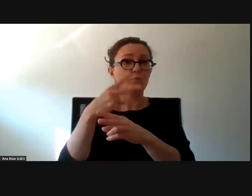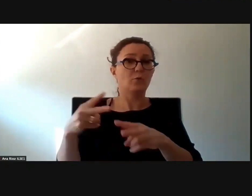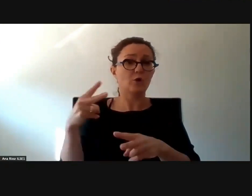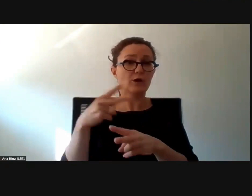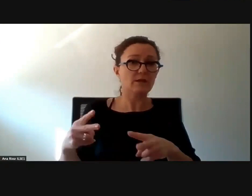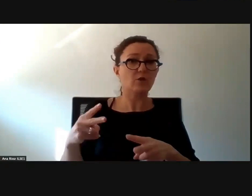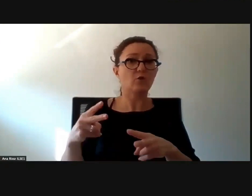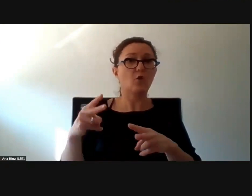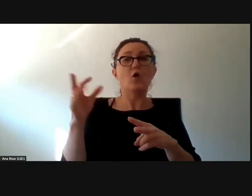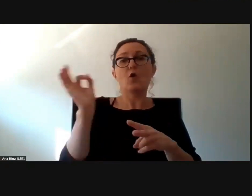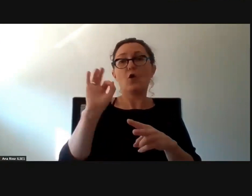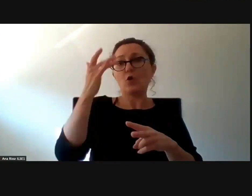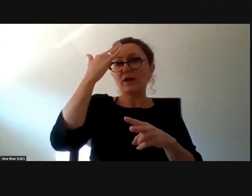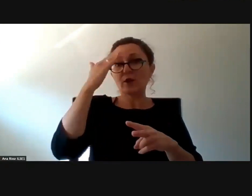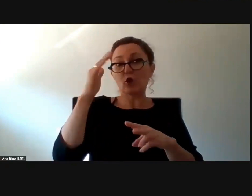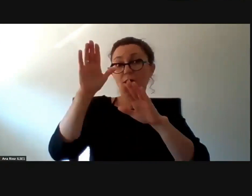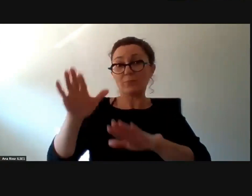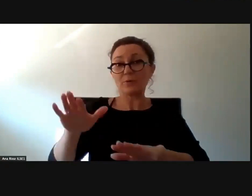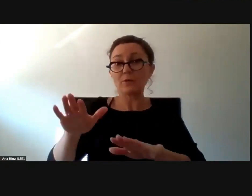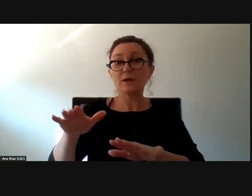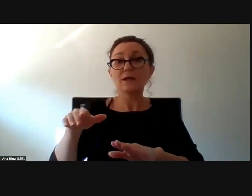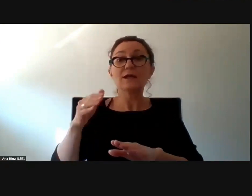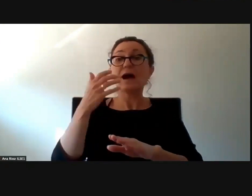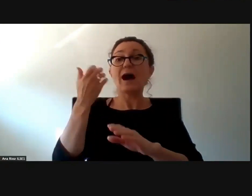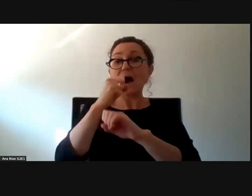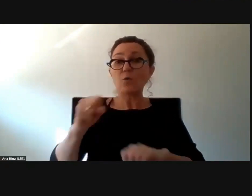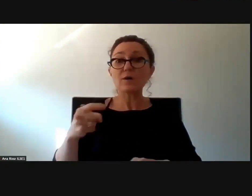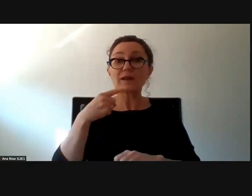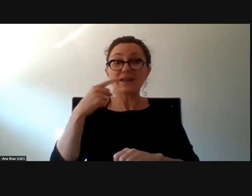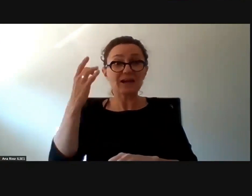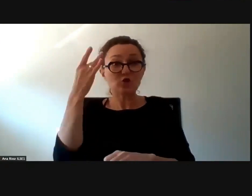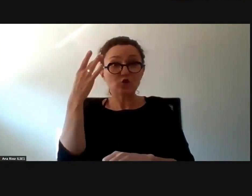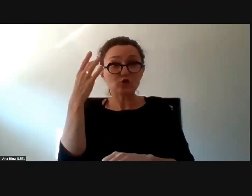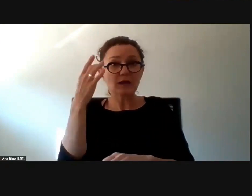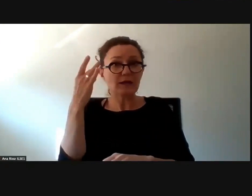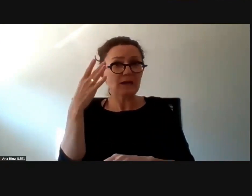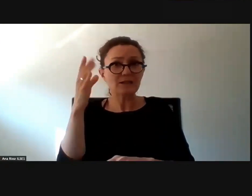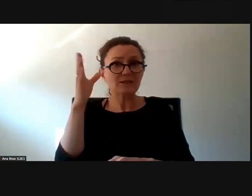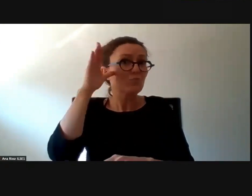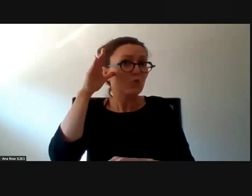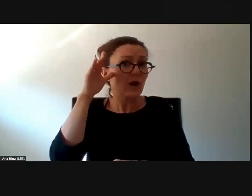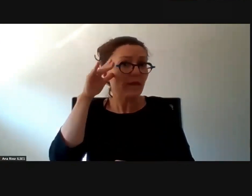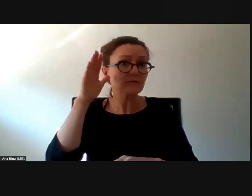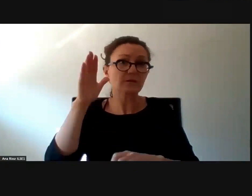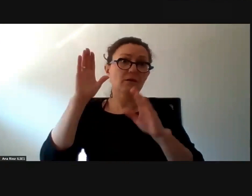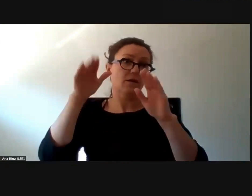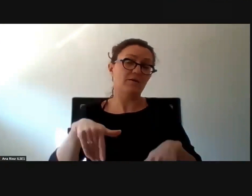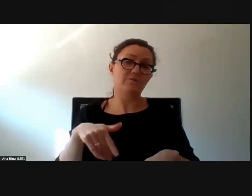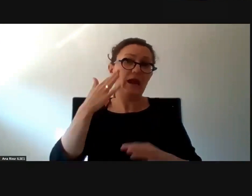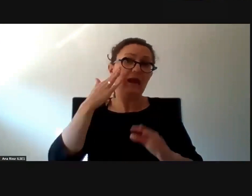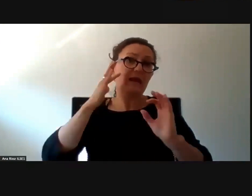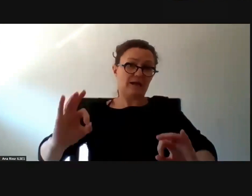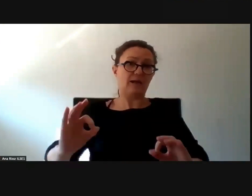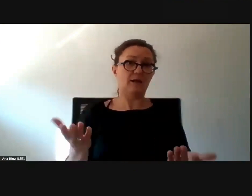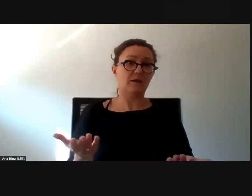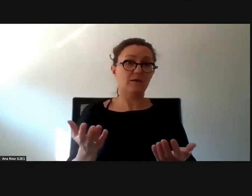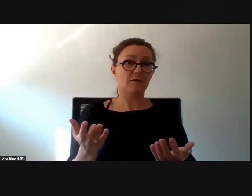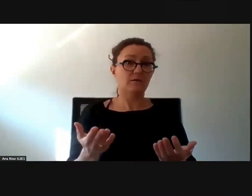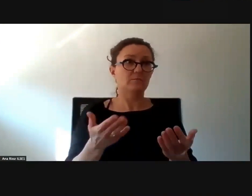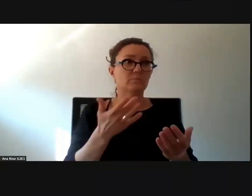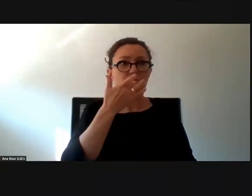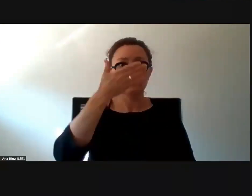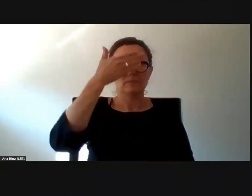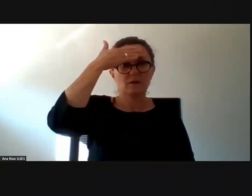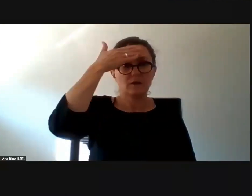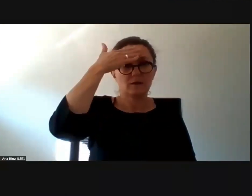de la barbaridad que diga, va a ser creído. Porque lo fue Donald Trump con el ejemplo tan digamos, terrible como el uso, el